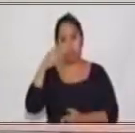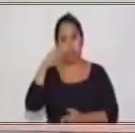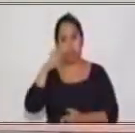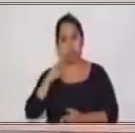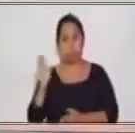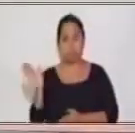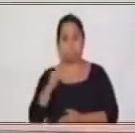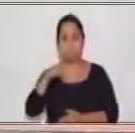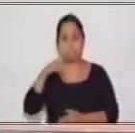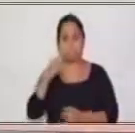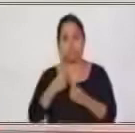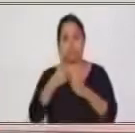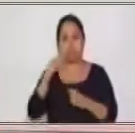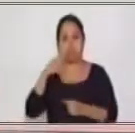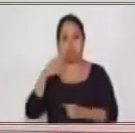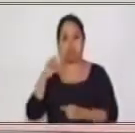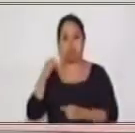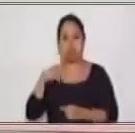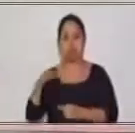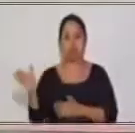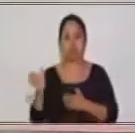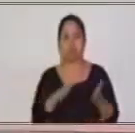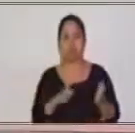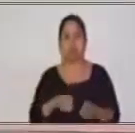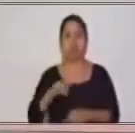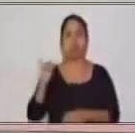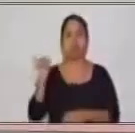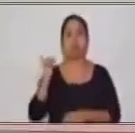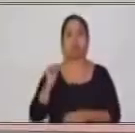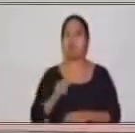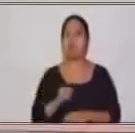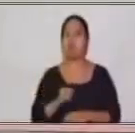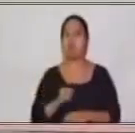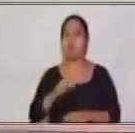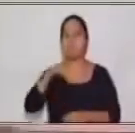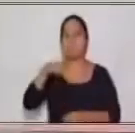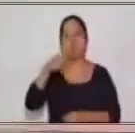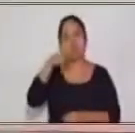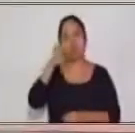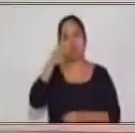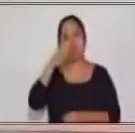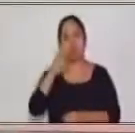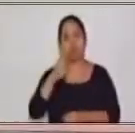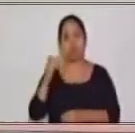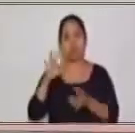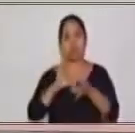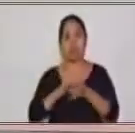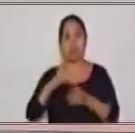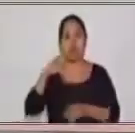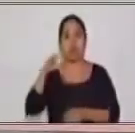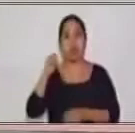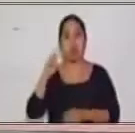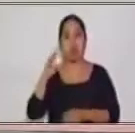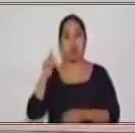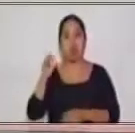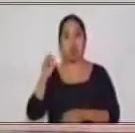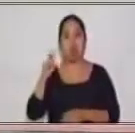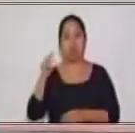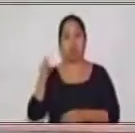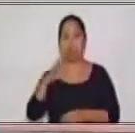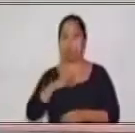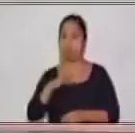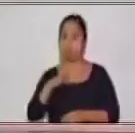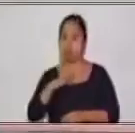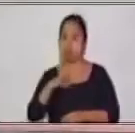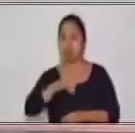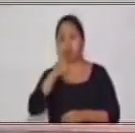a Fray Matías de Córdoba con su libro La tentativa de León y el éxito de su empresa. Entonces